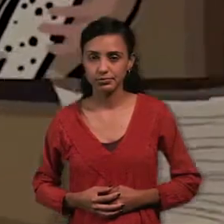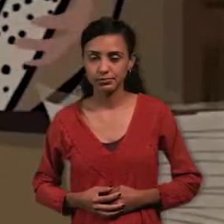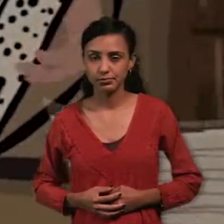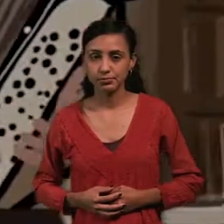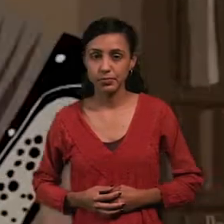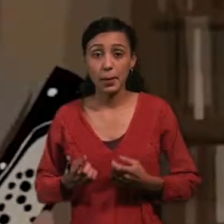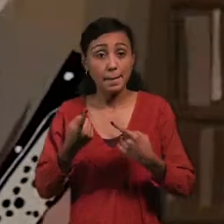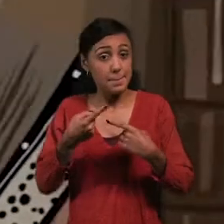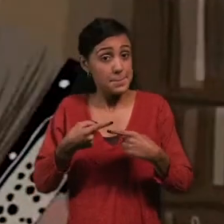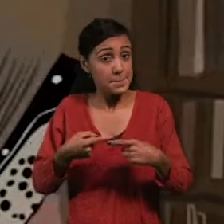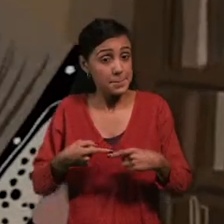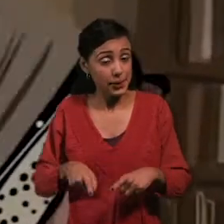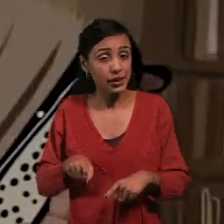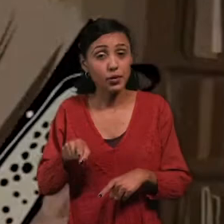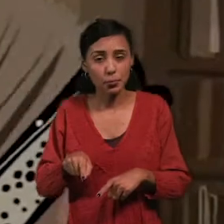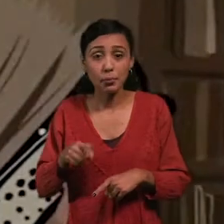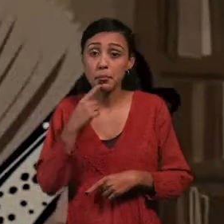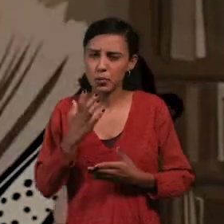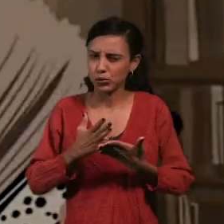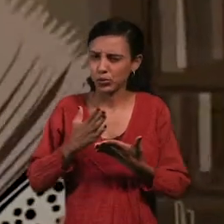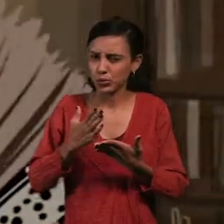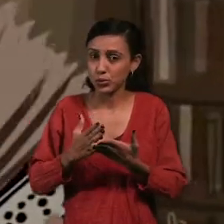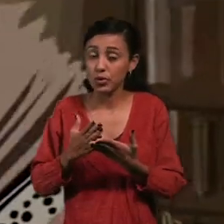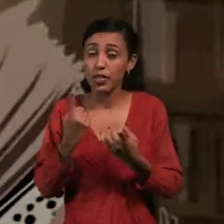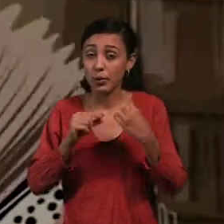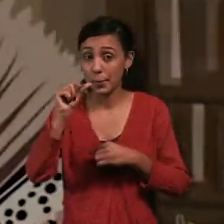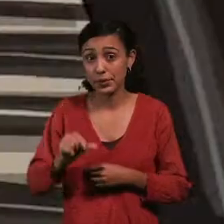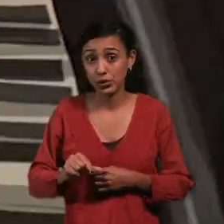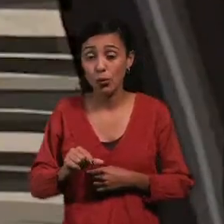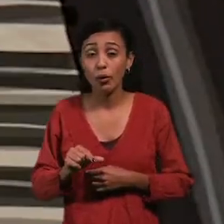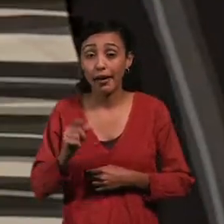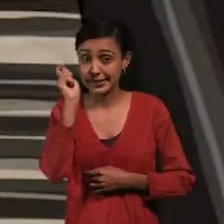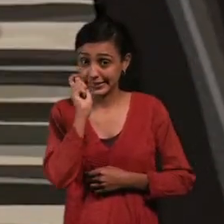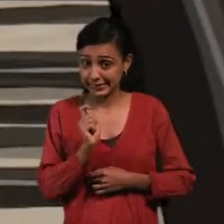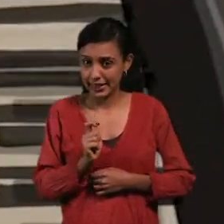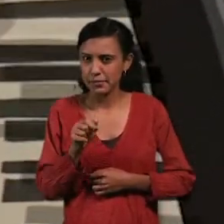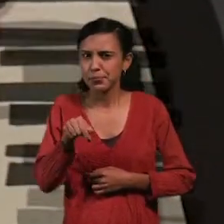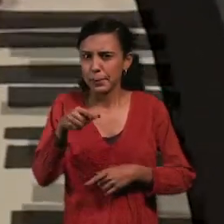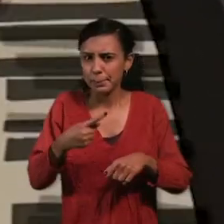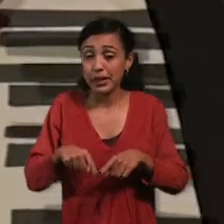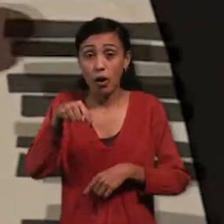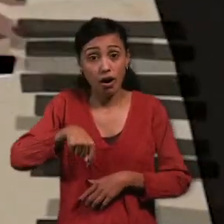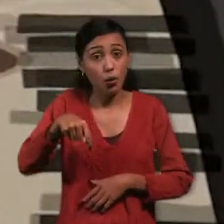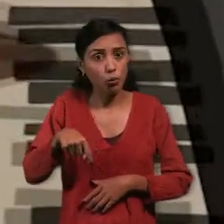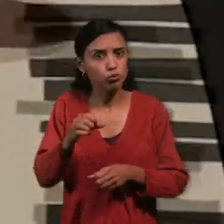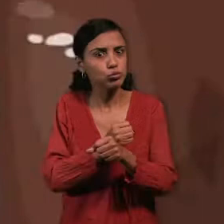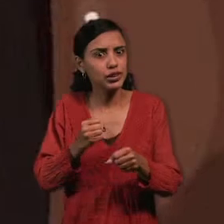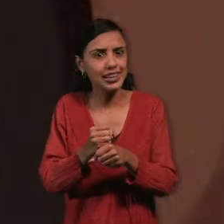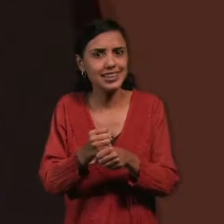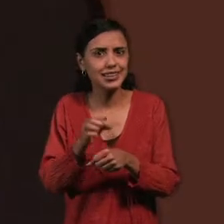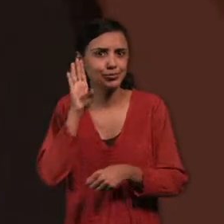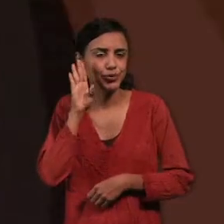No obstante, a la resistencia del mundo académico y de algunos cineastas, en la actualidad es creciente el uso de la animación